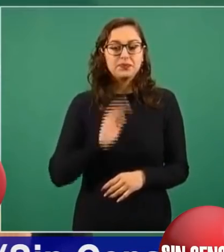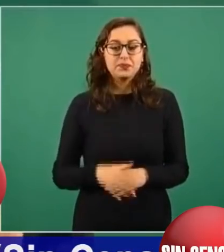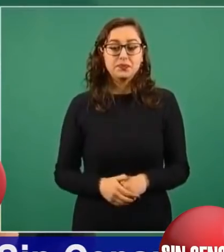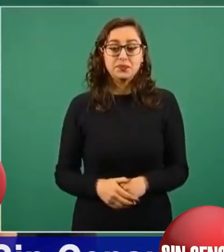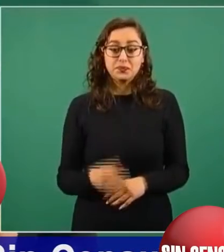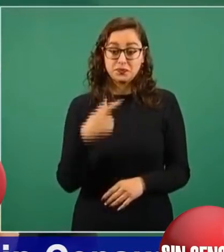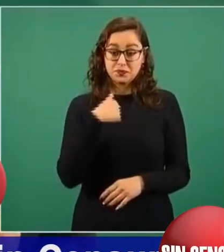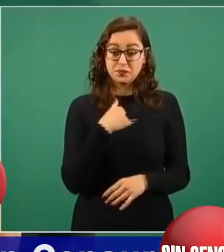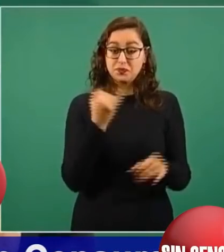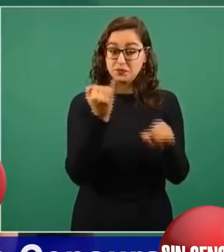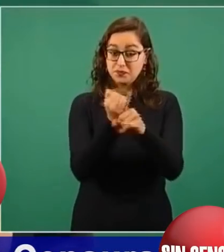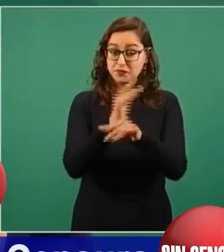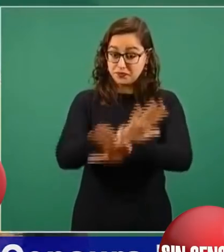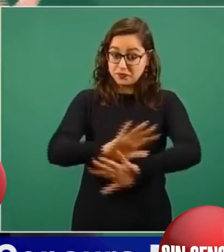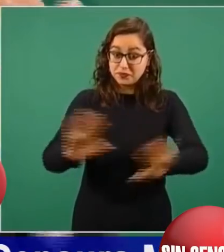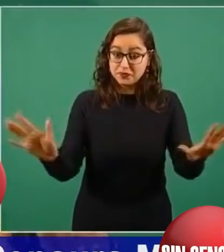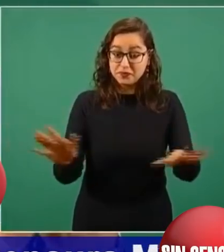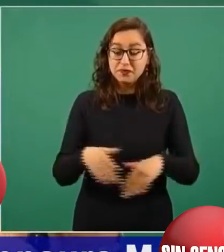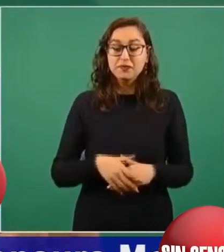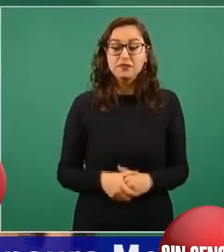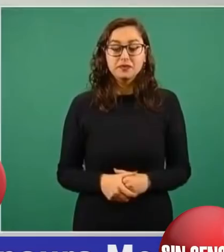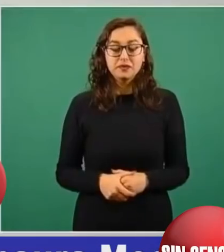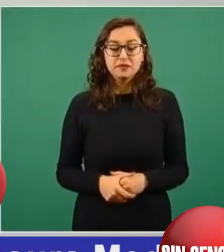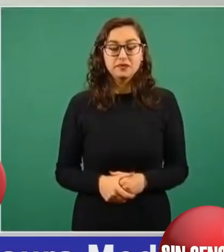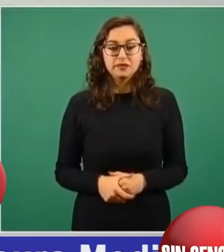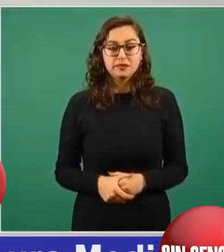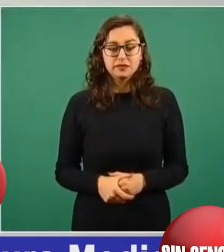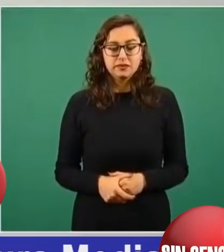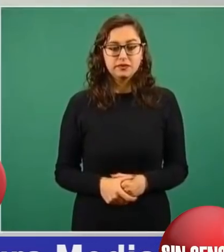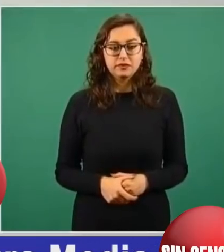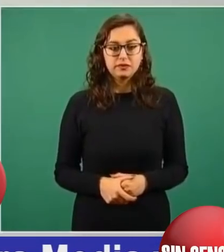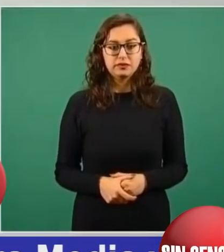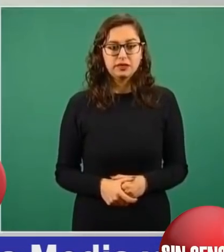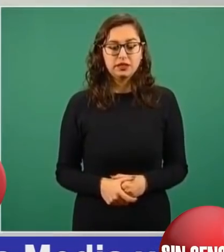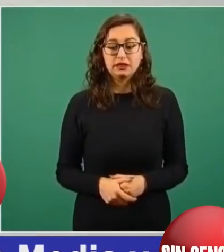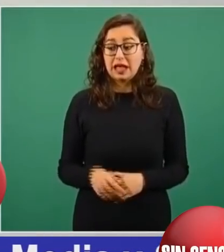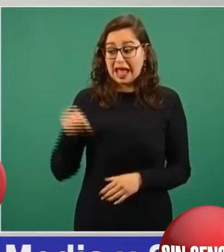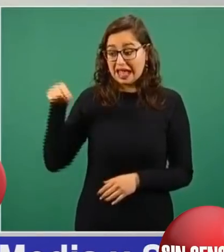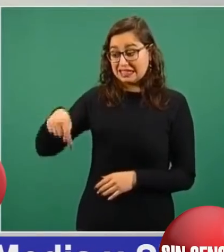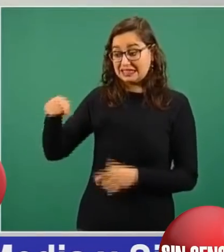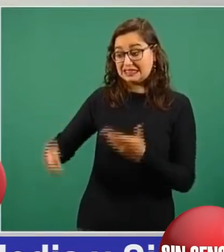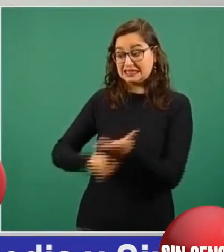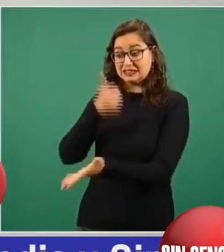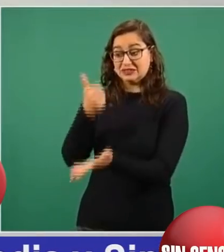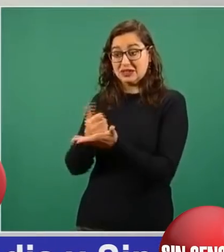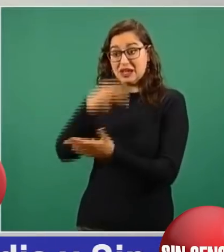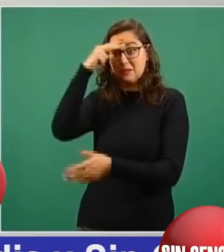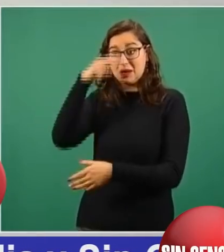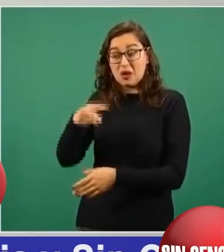datos el que el hangar presidencial